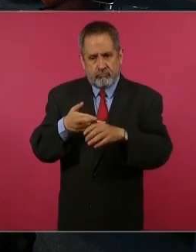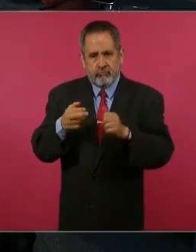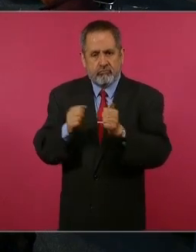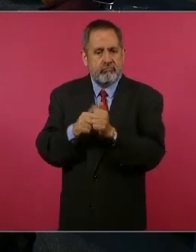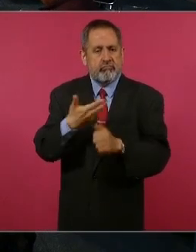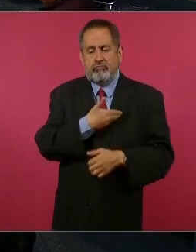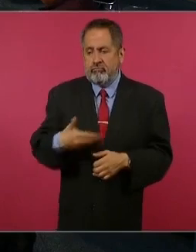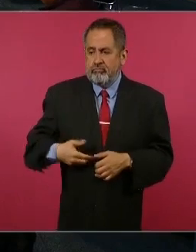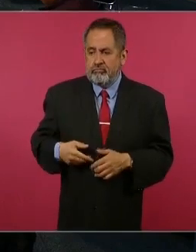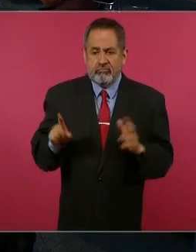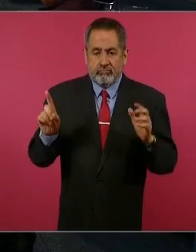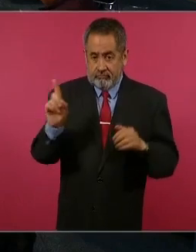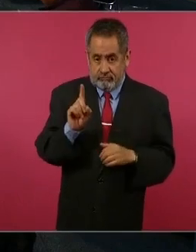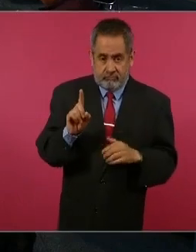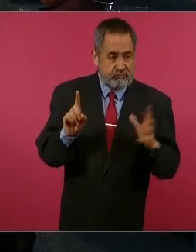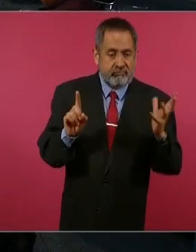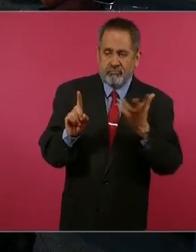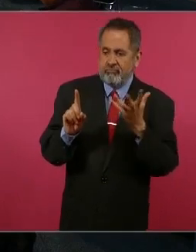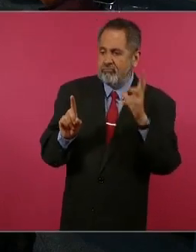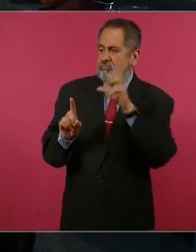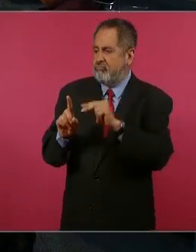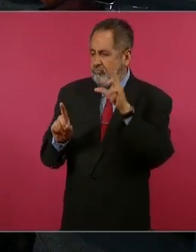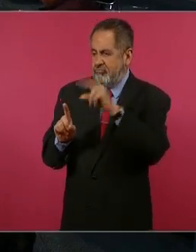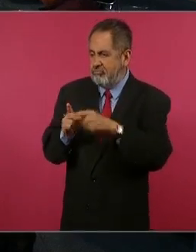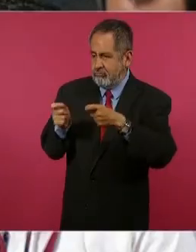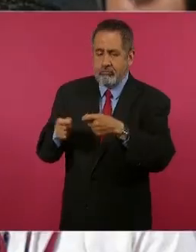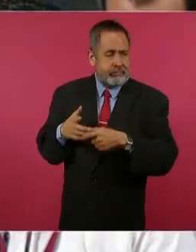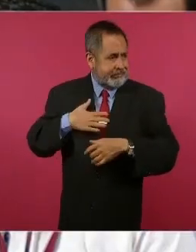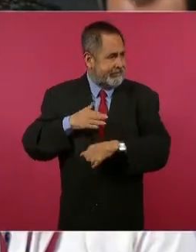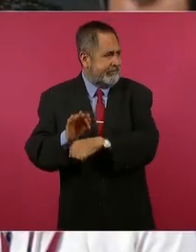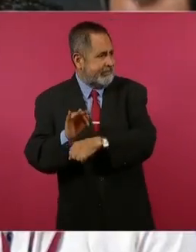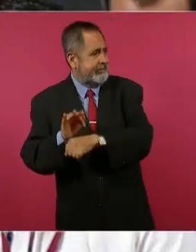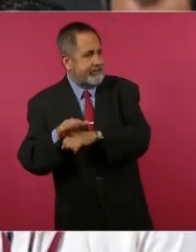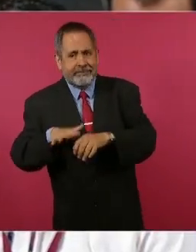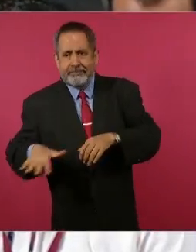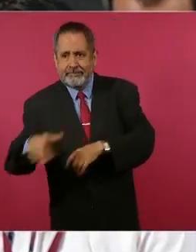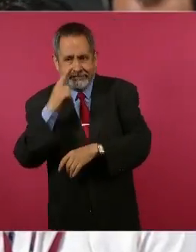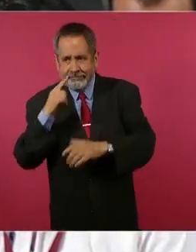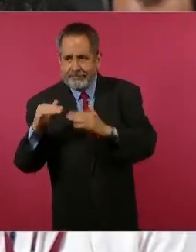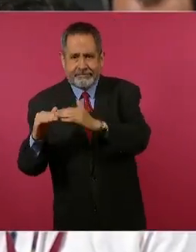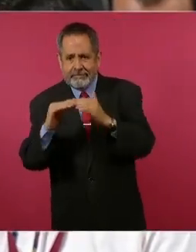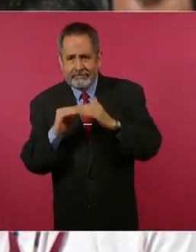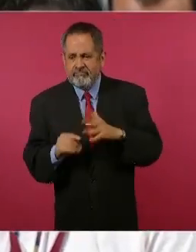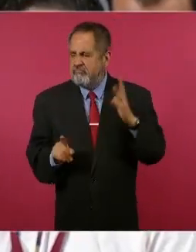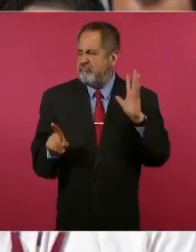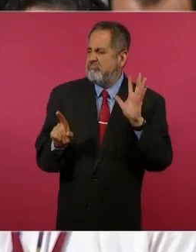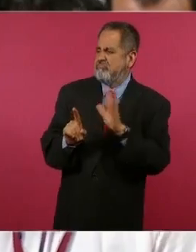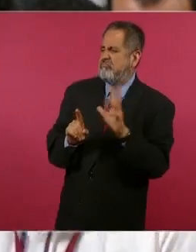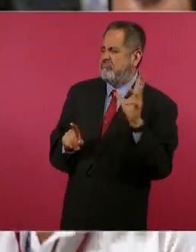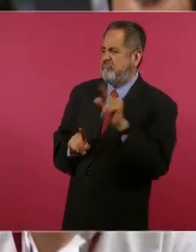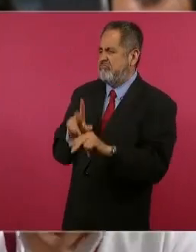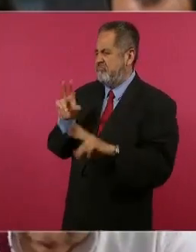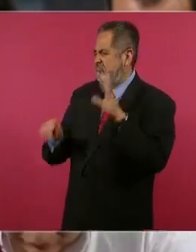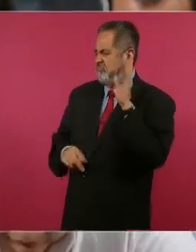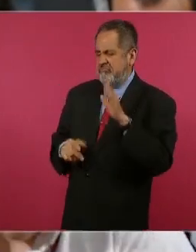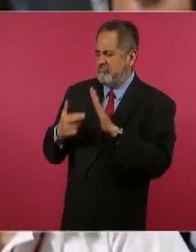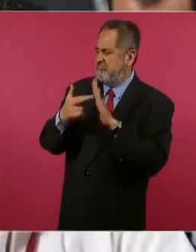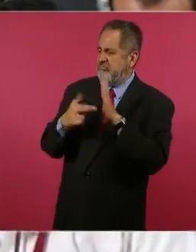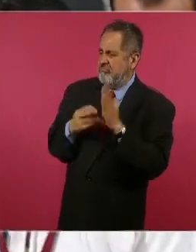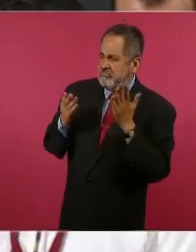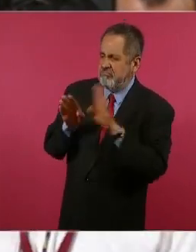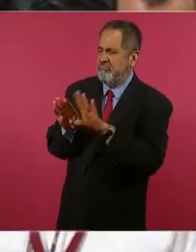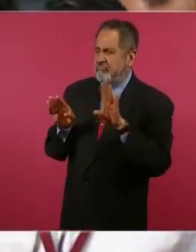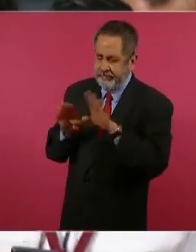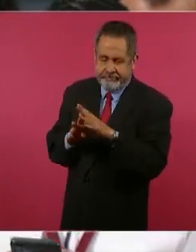consejera presidenta que vele por la democracia y que realmente esté pues alejada de